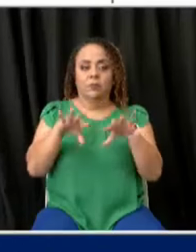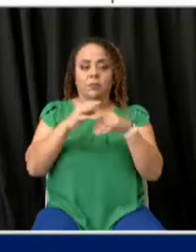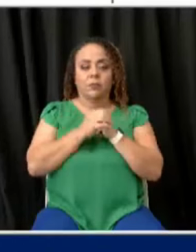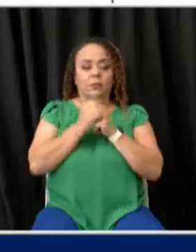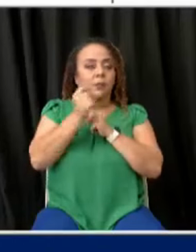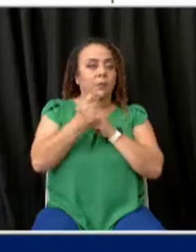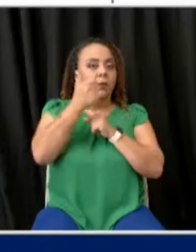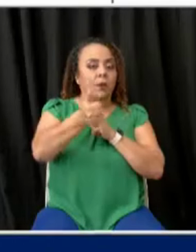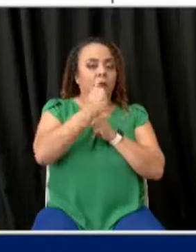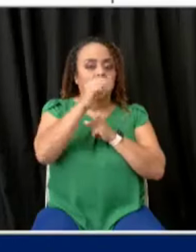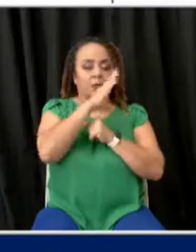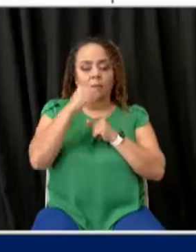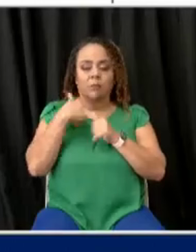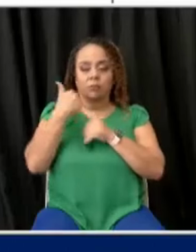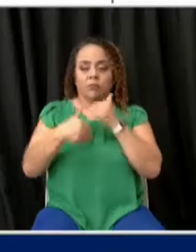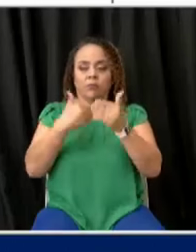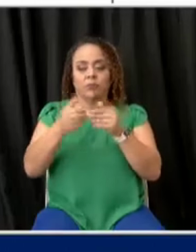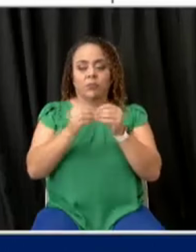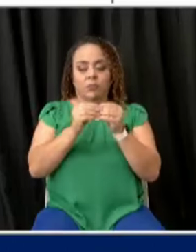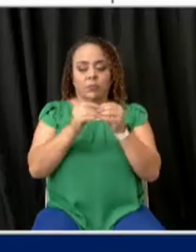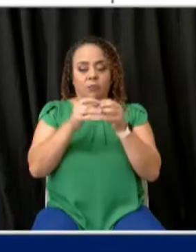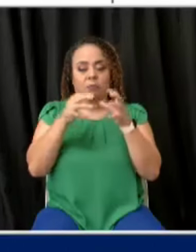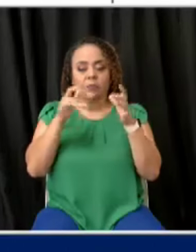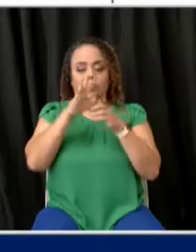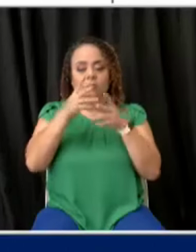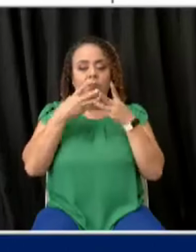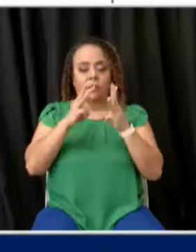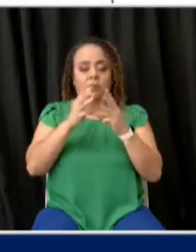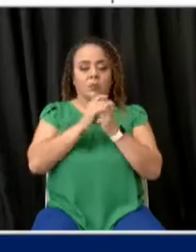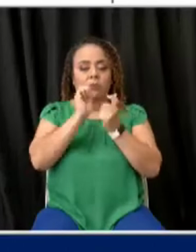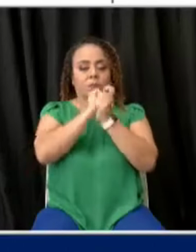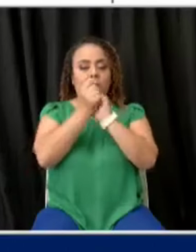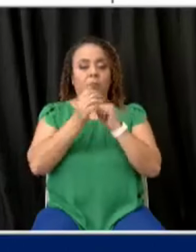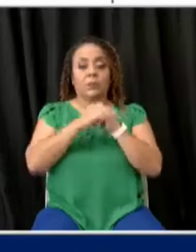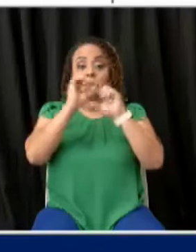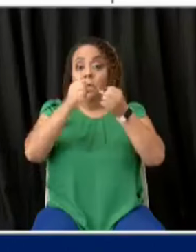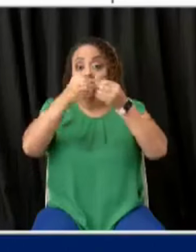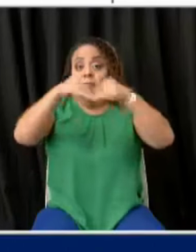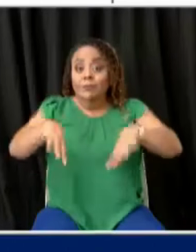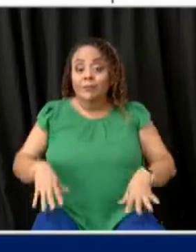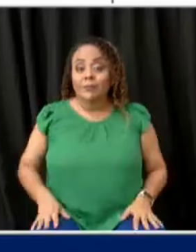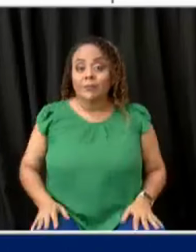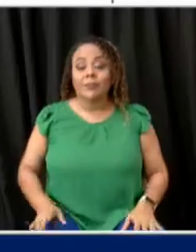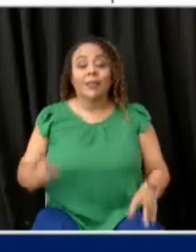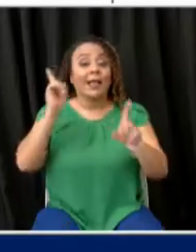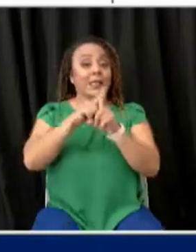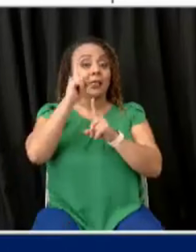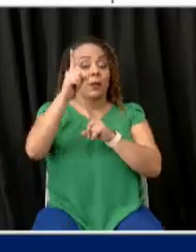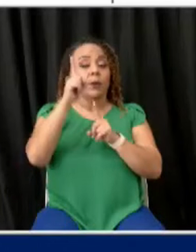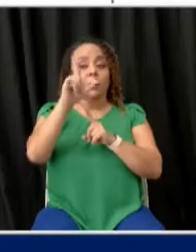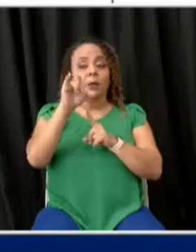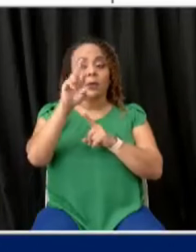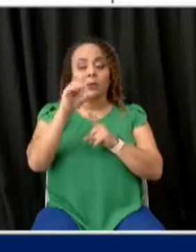poco líquido y conforme va aumentando, sus mecanismos se adaptan, pueden perder hasta 1,5 litros de agua en